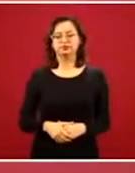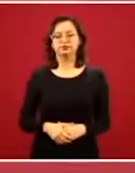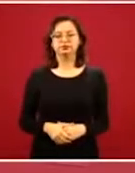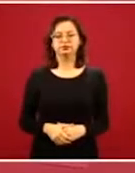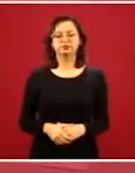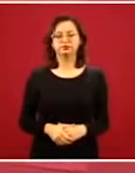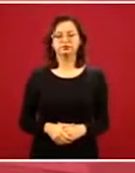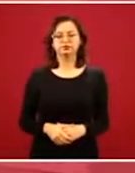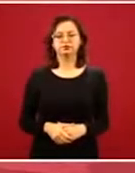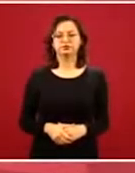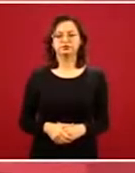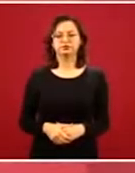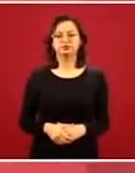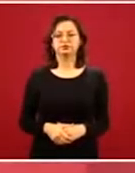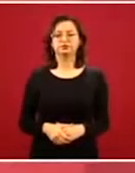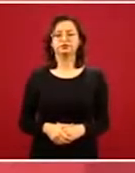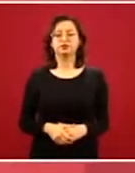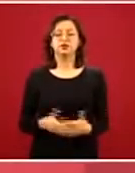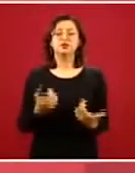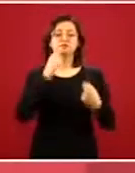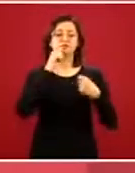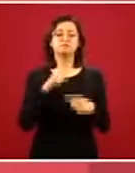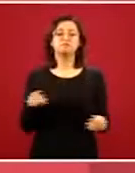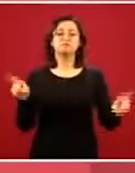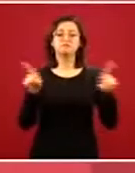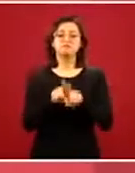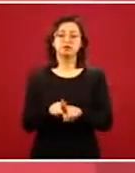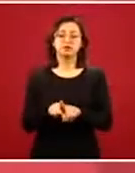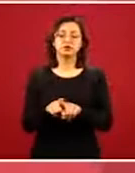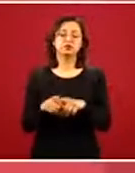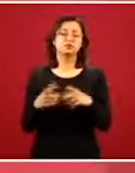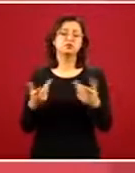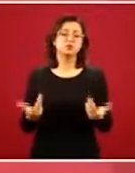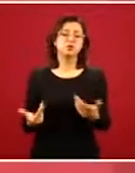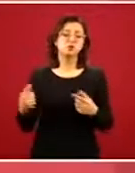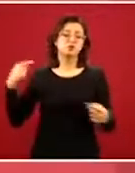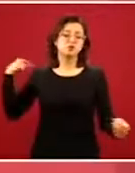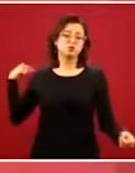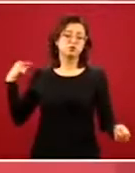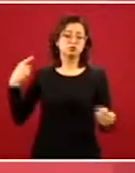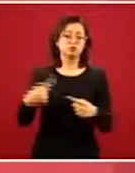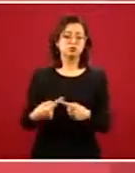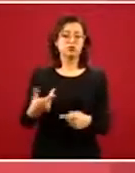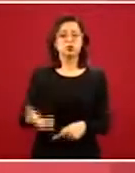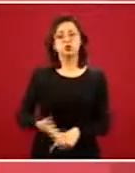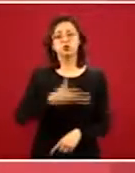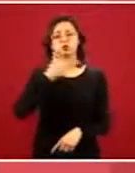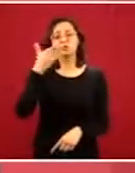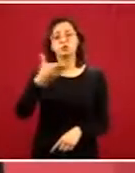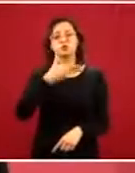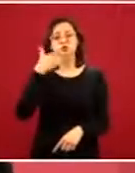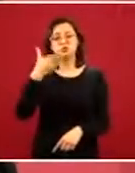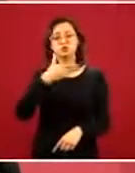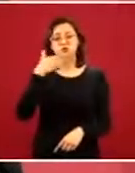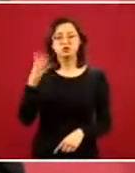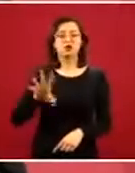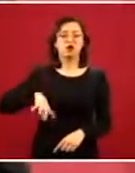vamos a terminar con los abusos que se cometían en la prestación de